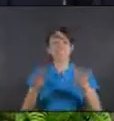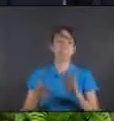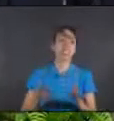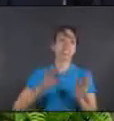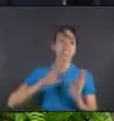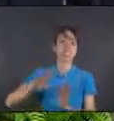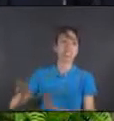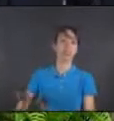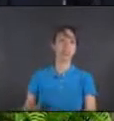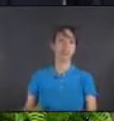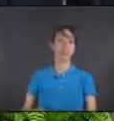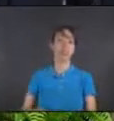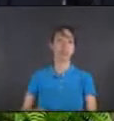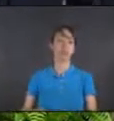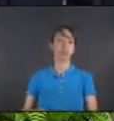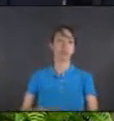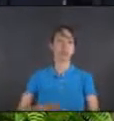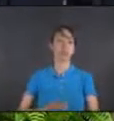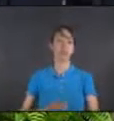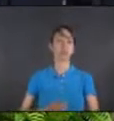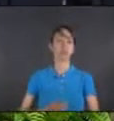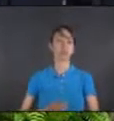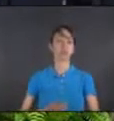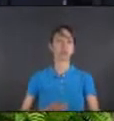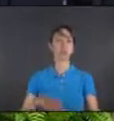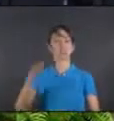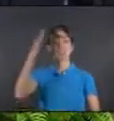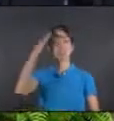Denle un aplauso fuerte al rey.